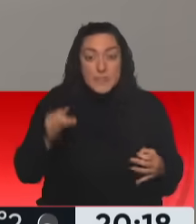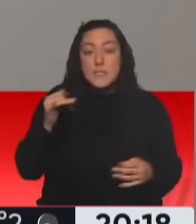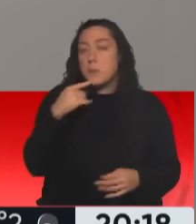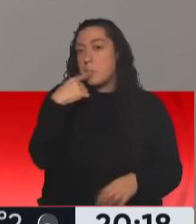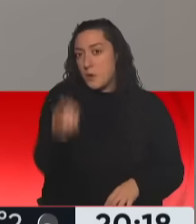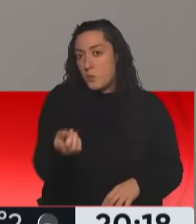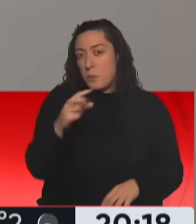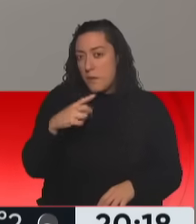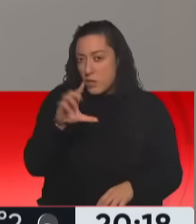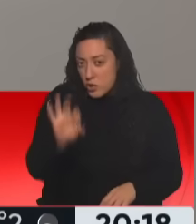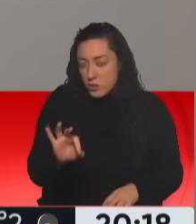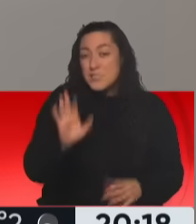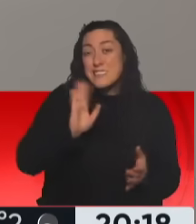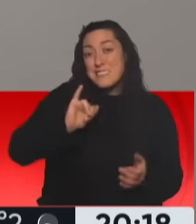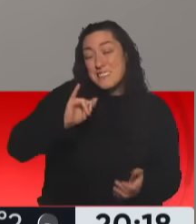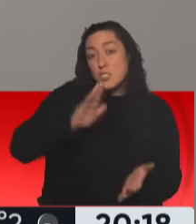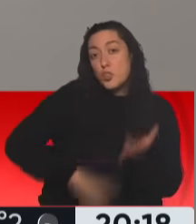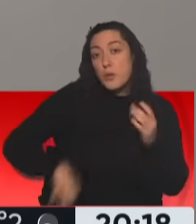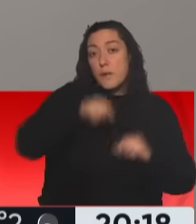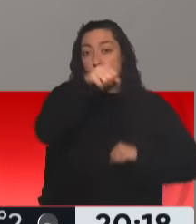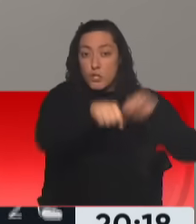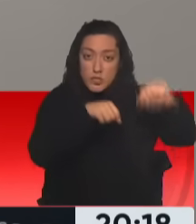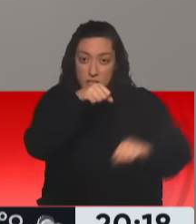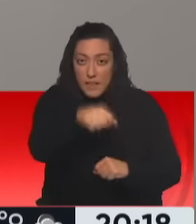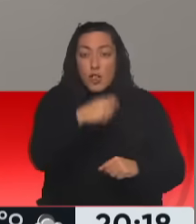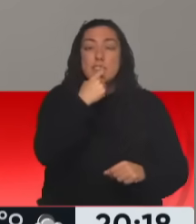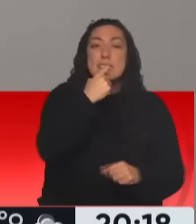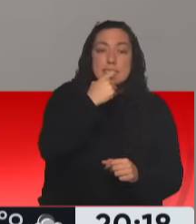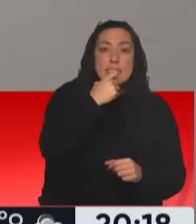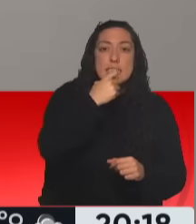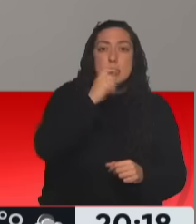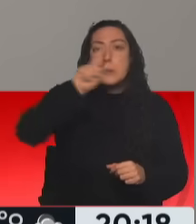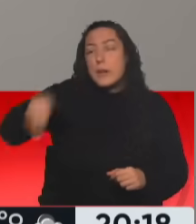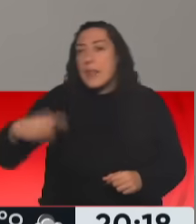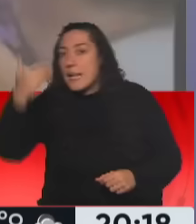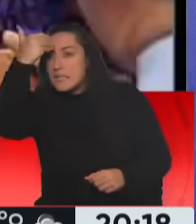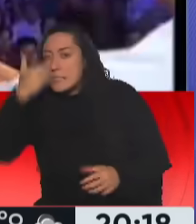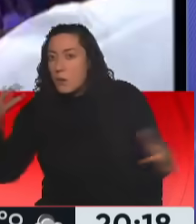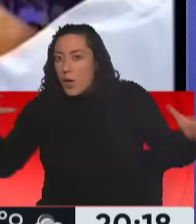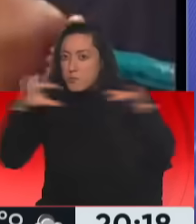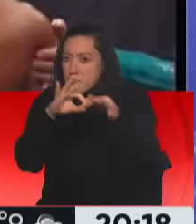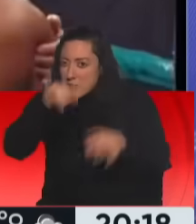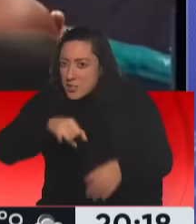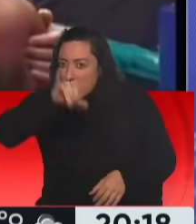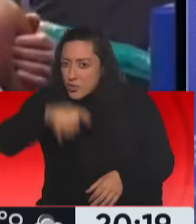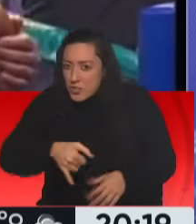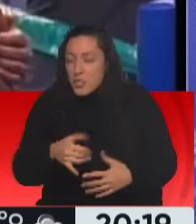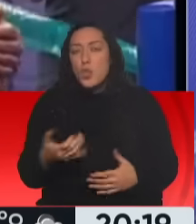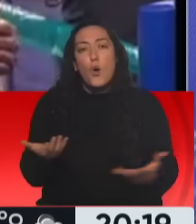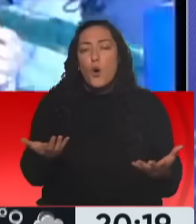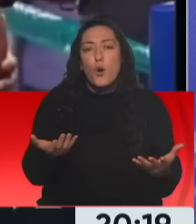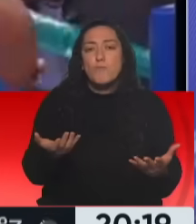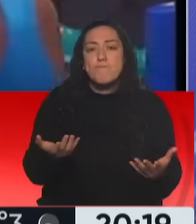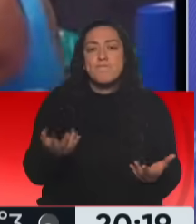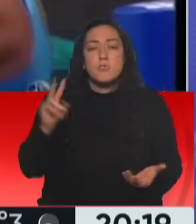al doctor Pablo, ¿no? Sí, sí, con respecto al boxeo, si tuvo consecuencias con este ACV isquémico y la